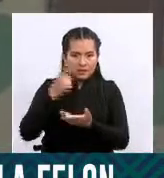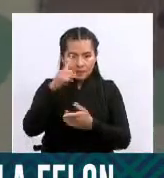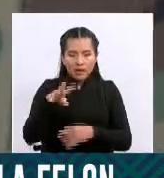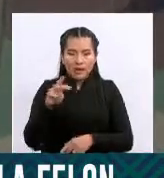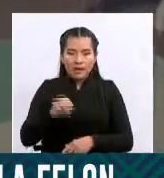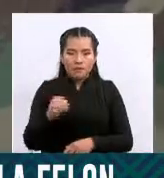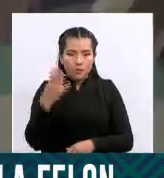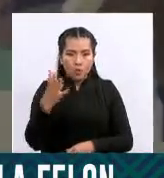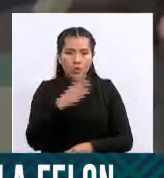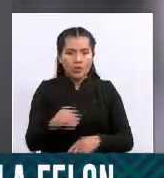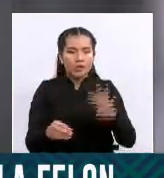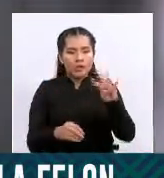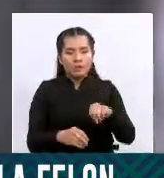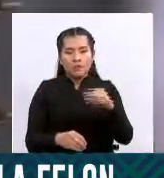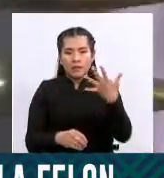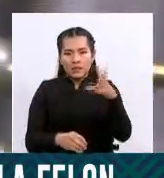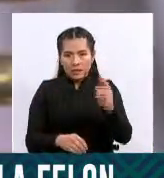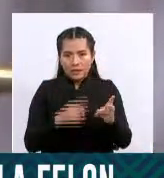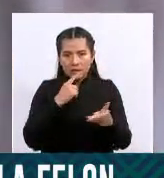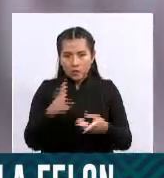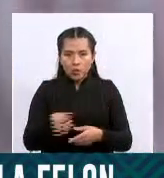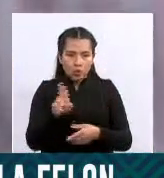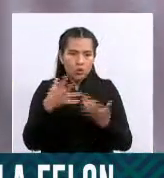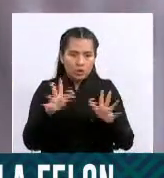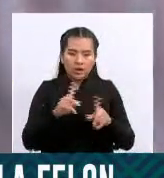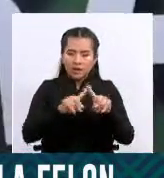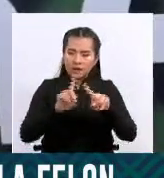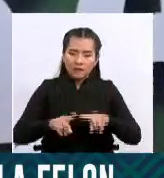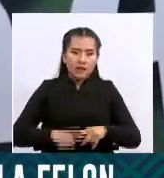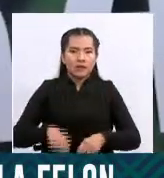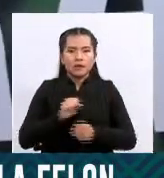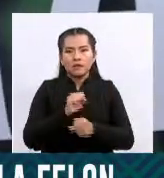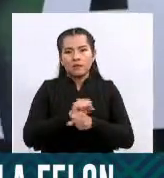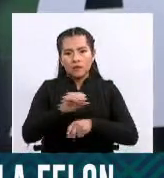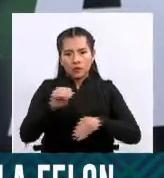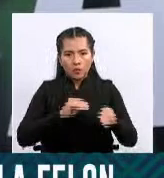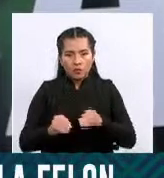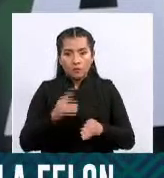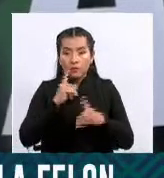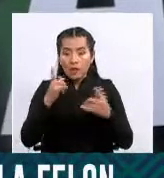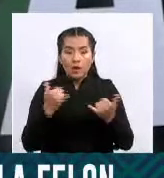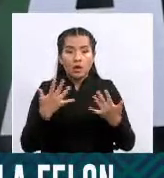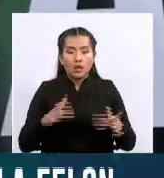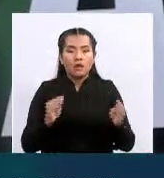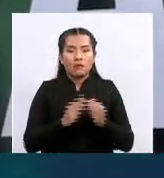y M16 que son utilizadas en los diferentes operativos. Nosotros utilizamos el